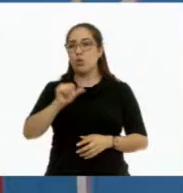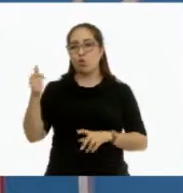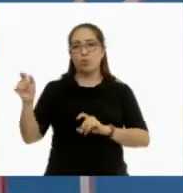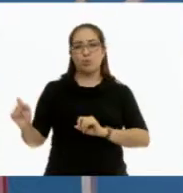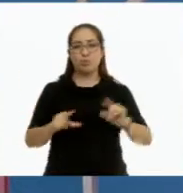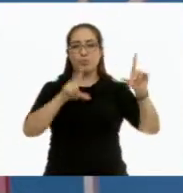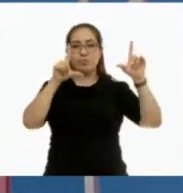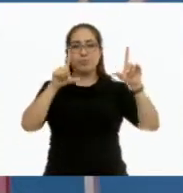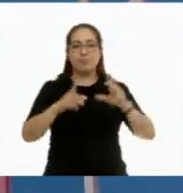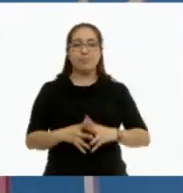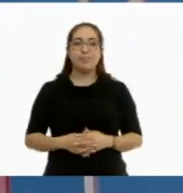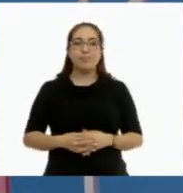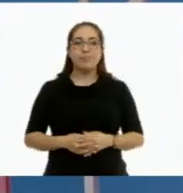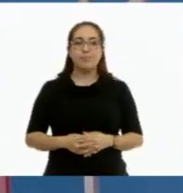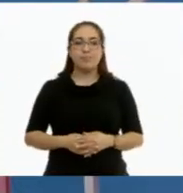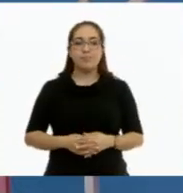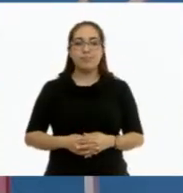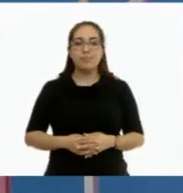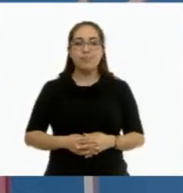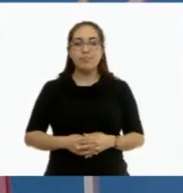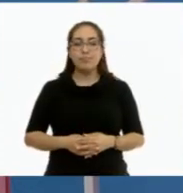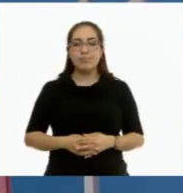siguiente formato. Ajá.